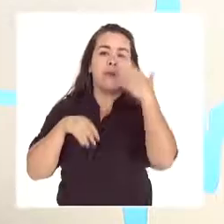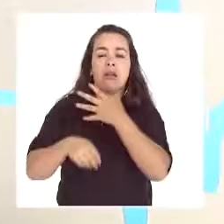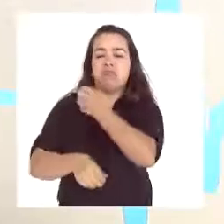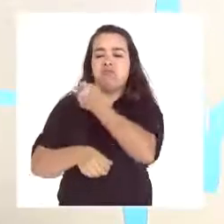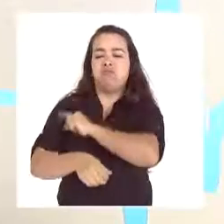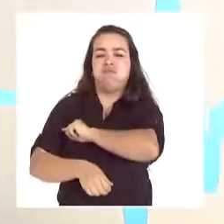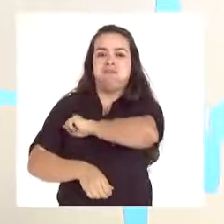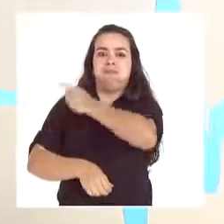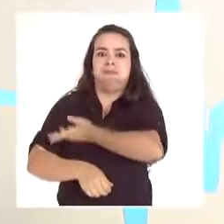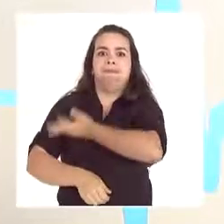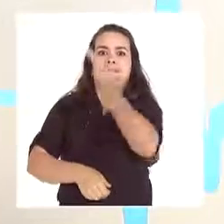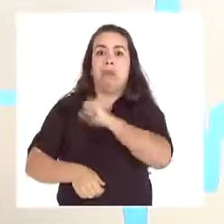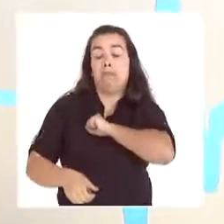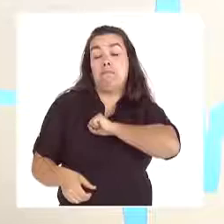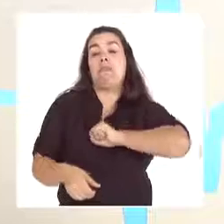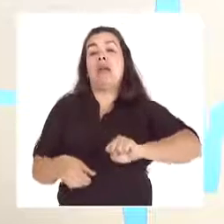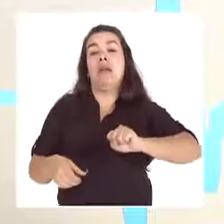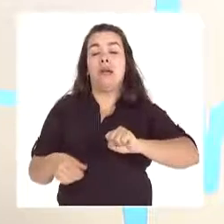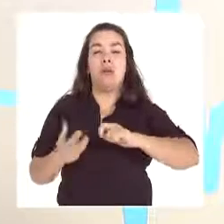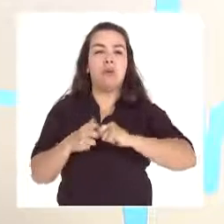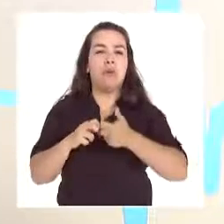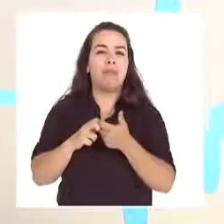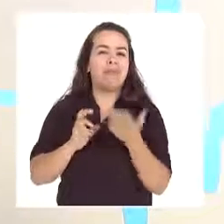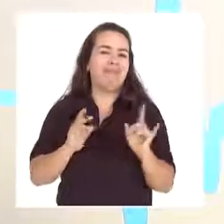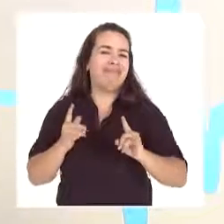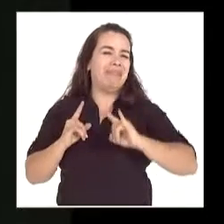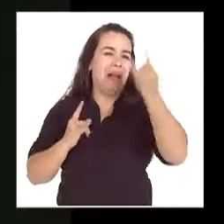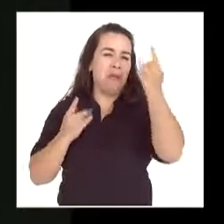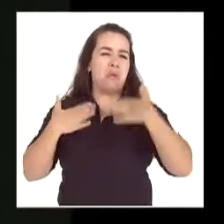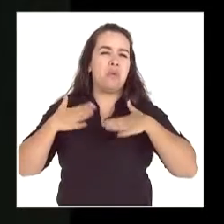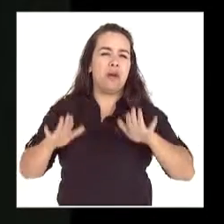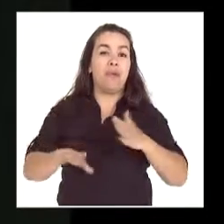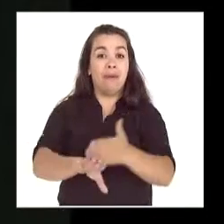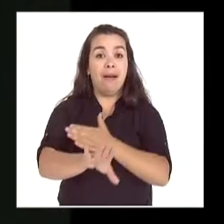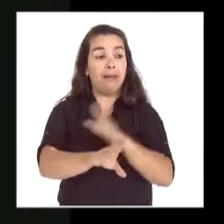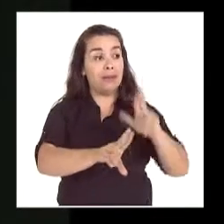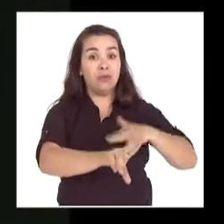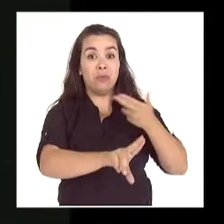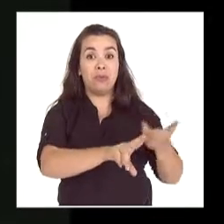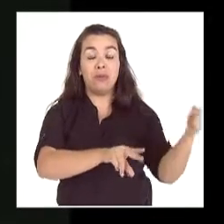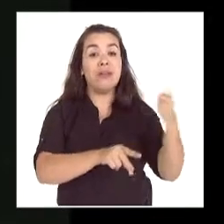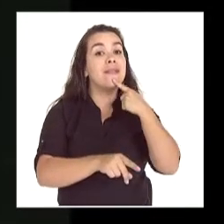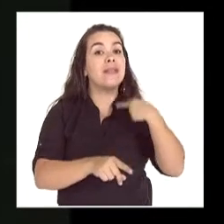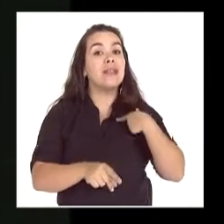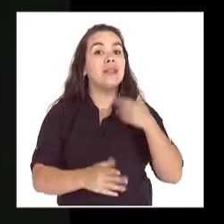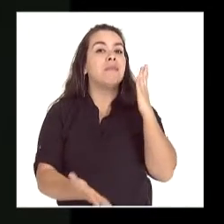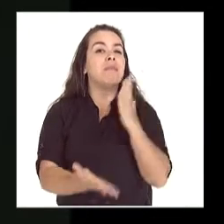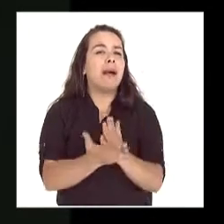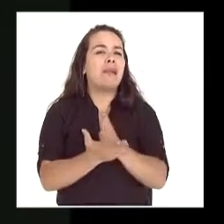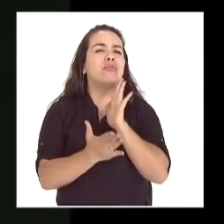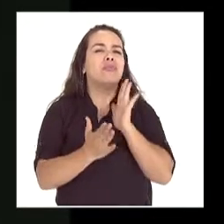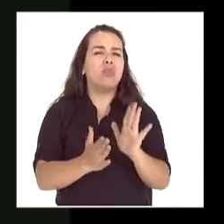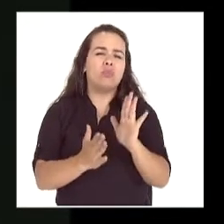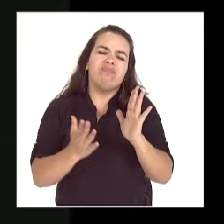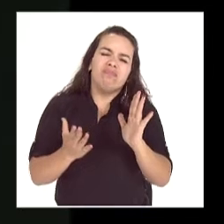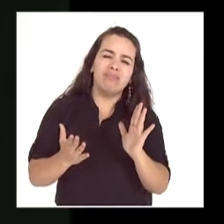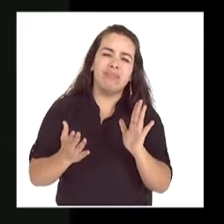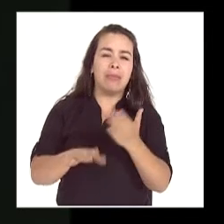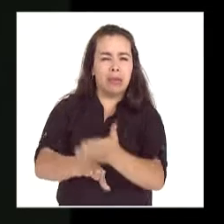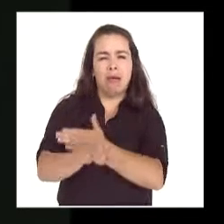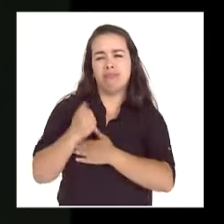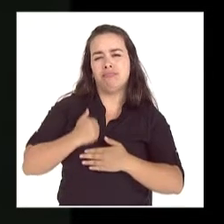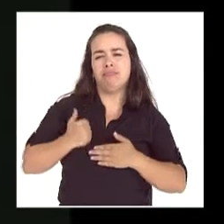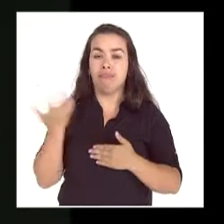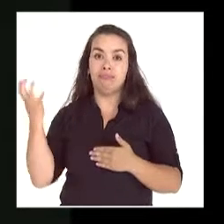le dio un infarto, tiene un problema X. Mi sobrino venía diciendo, sí, una serie de patologías. Pongámosla desde el principio